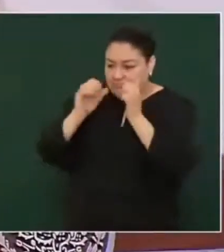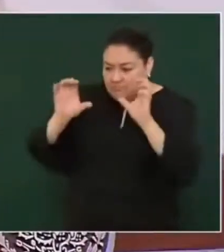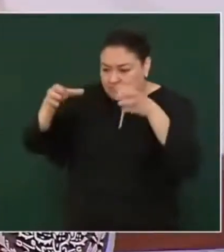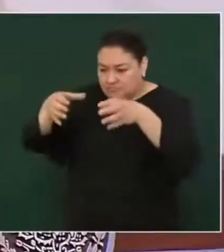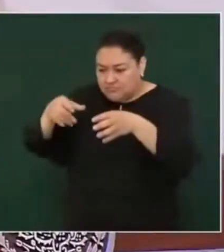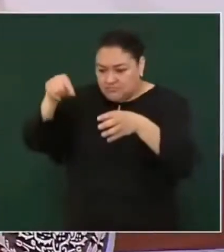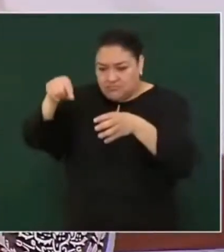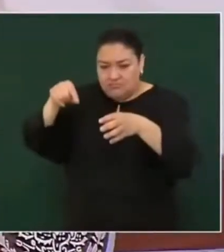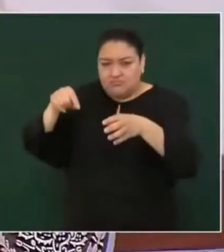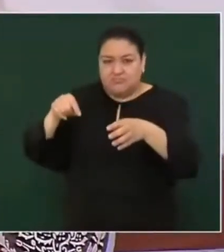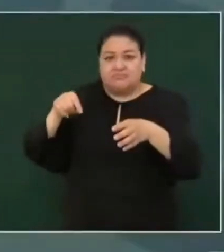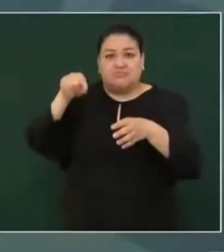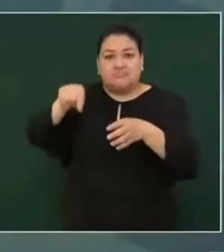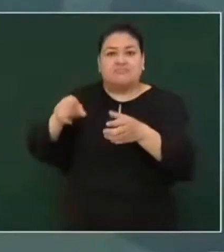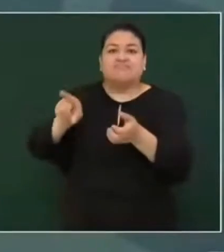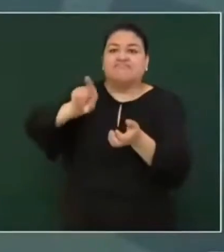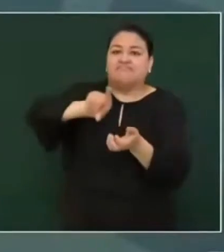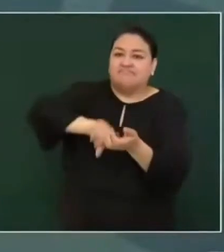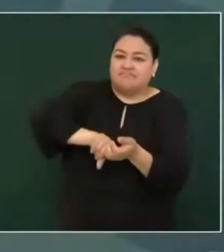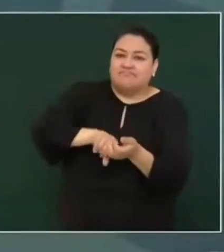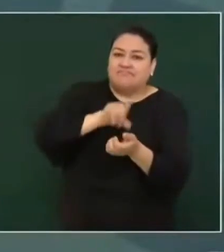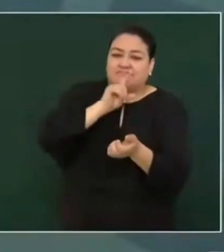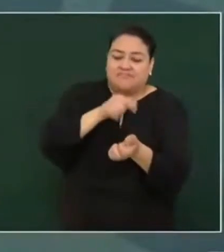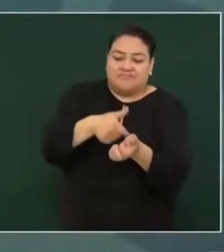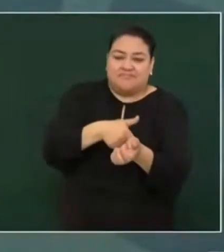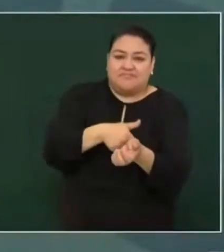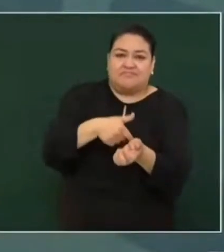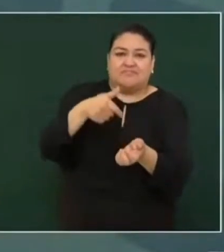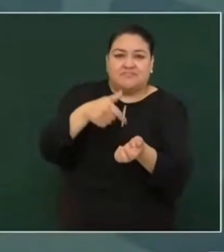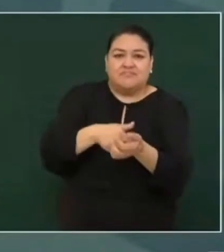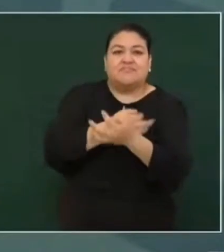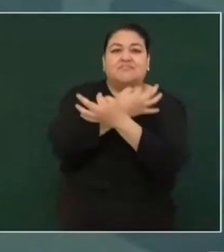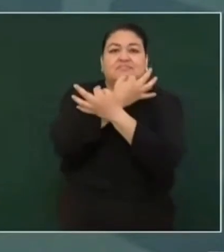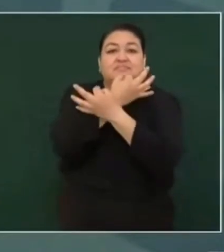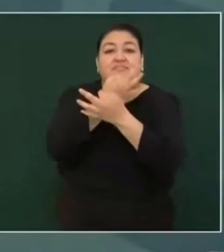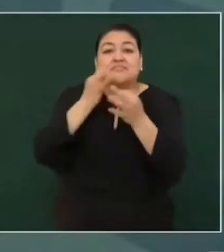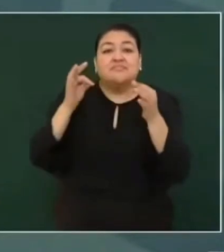también tienen otra función, que es la de informar